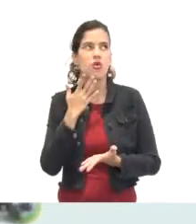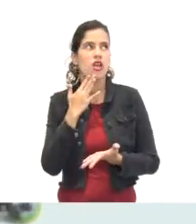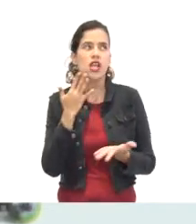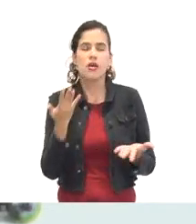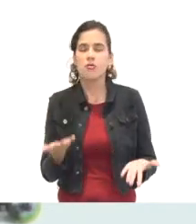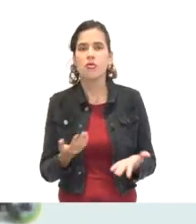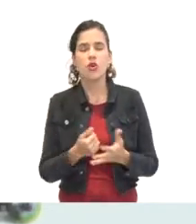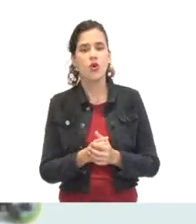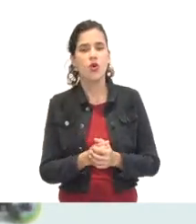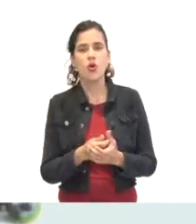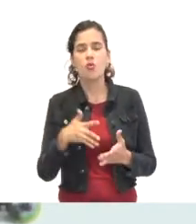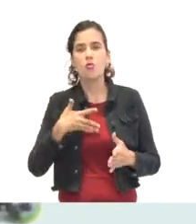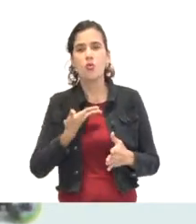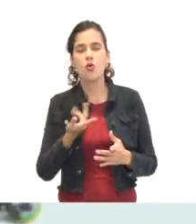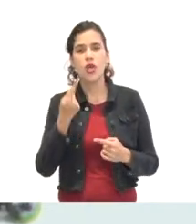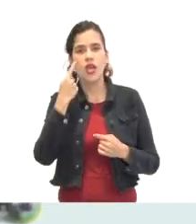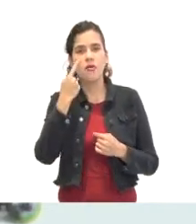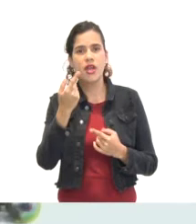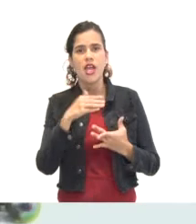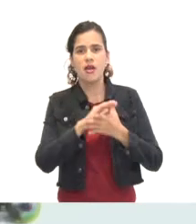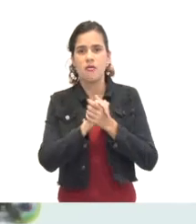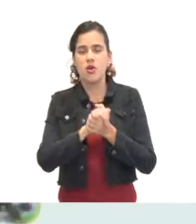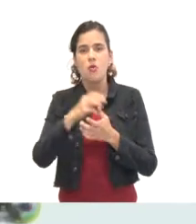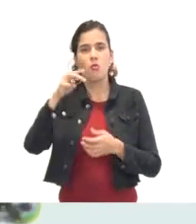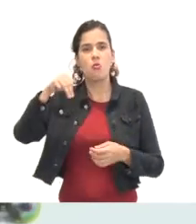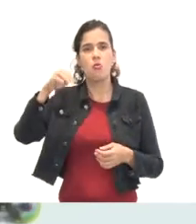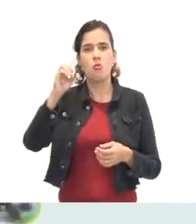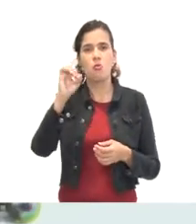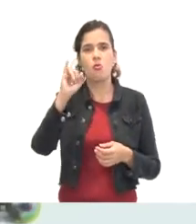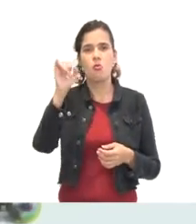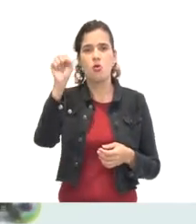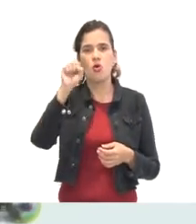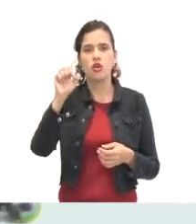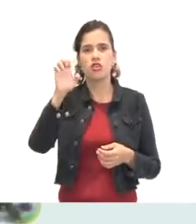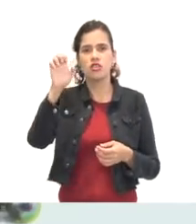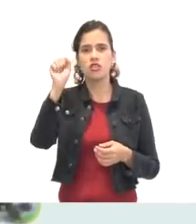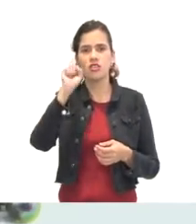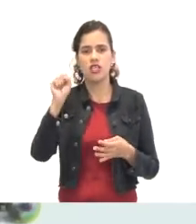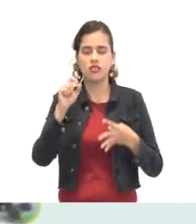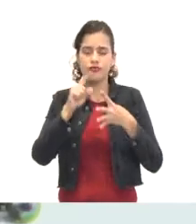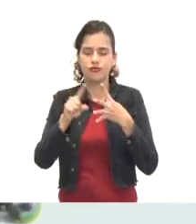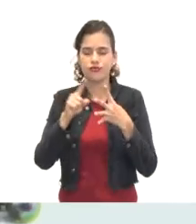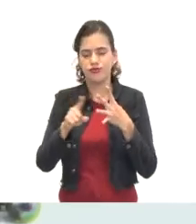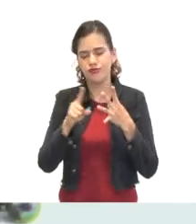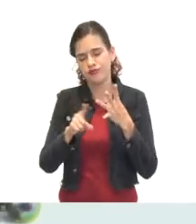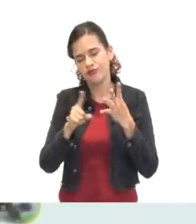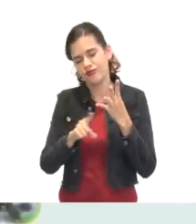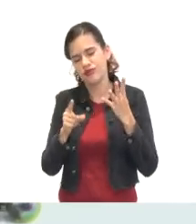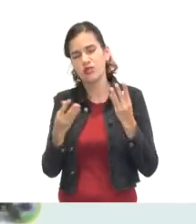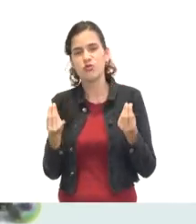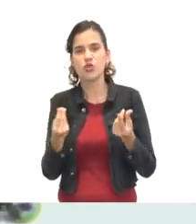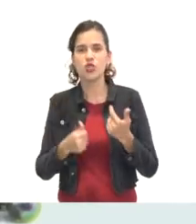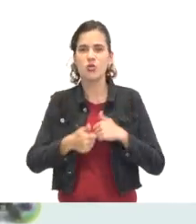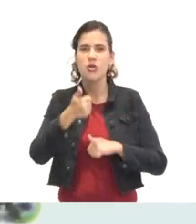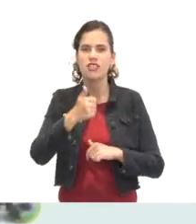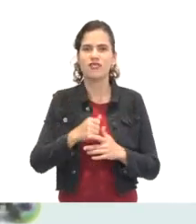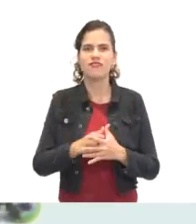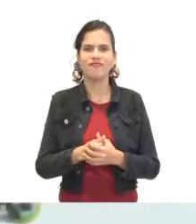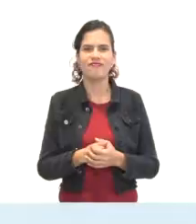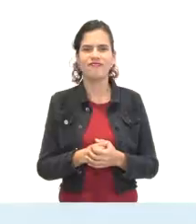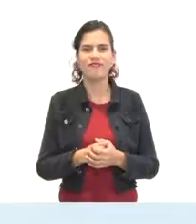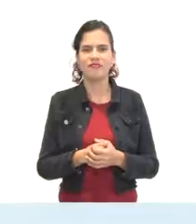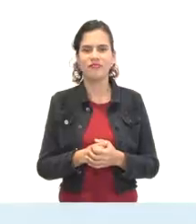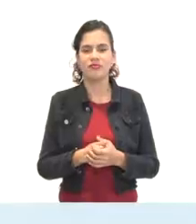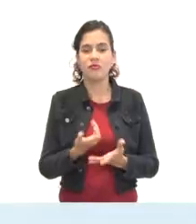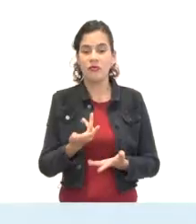ejemplo, me pude reencontrar con mi compañero Moisés, Mariana, Daniuska, Camila, entre otros.